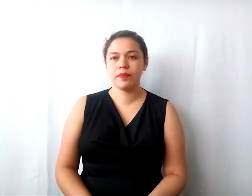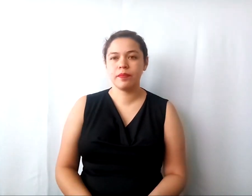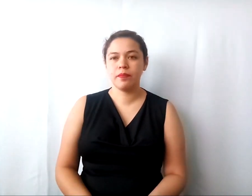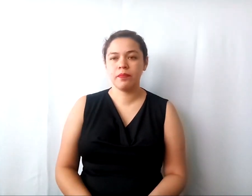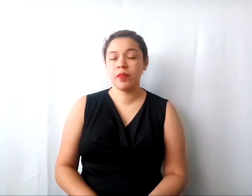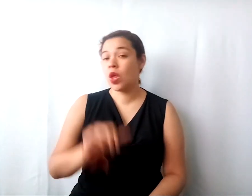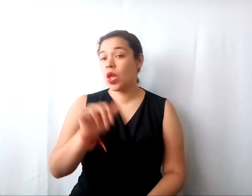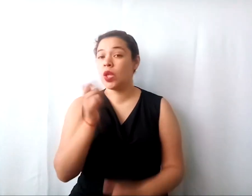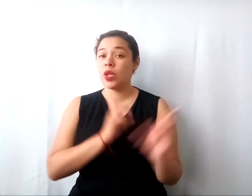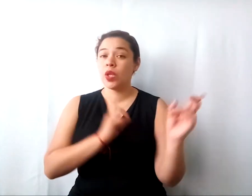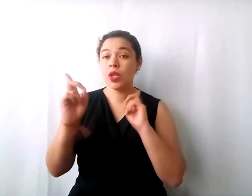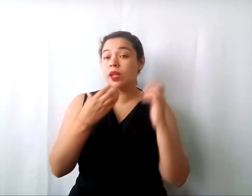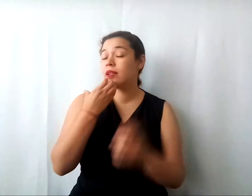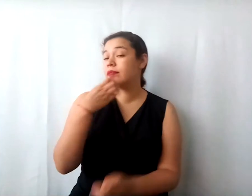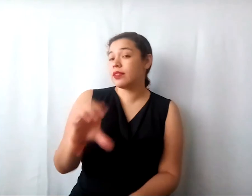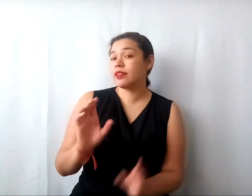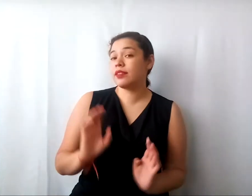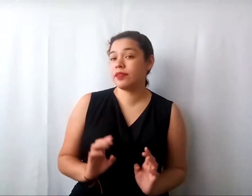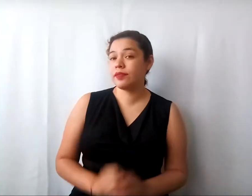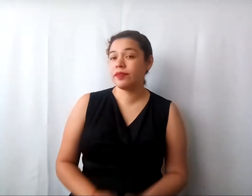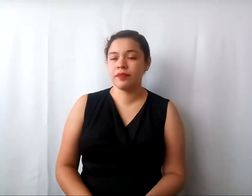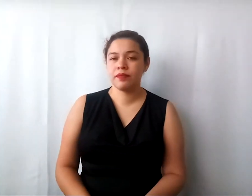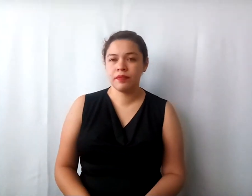¿Alguna otra duda o comentario?